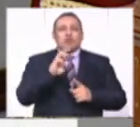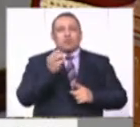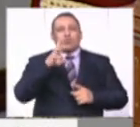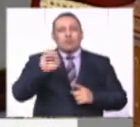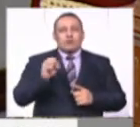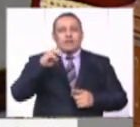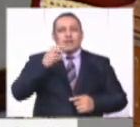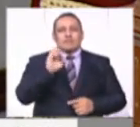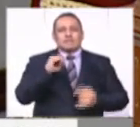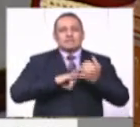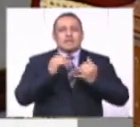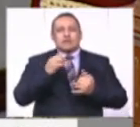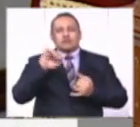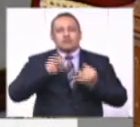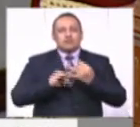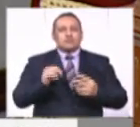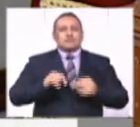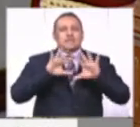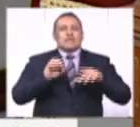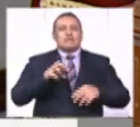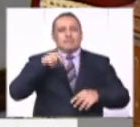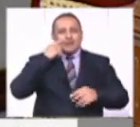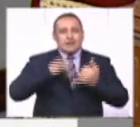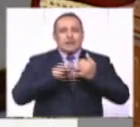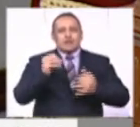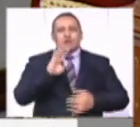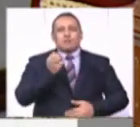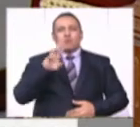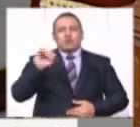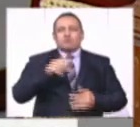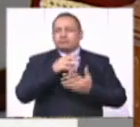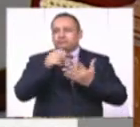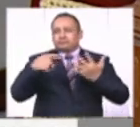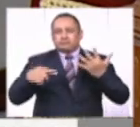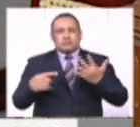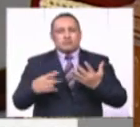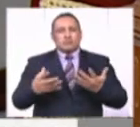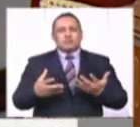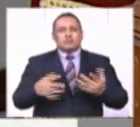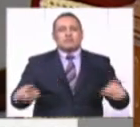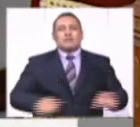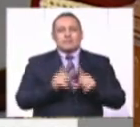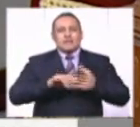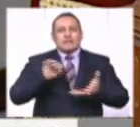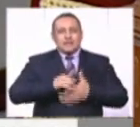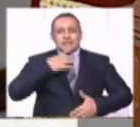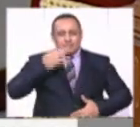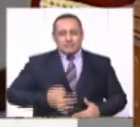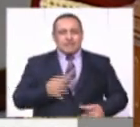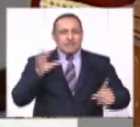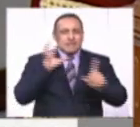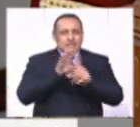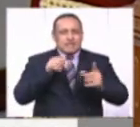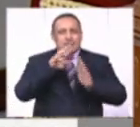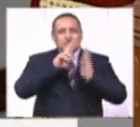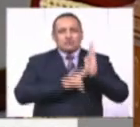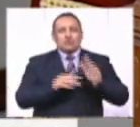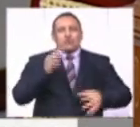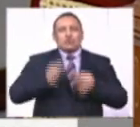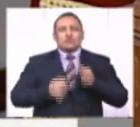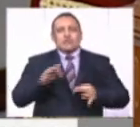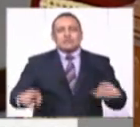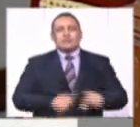ener 10 picazo Guillermo borda y entre muchísimos otros Por supuesto que critican las resoluciones